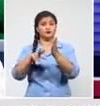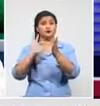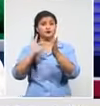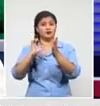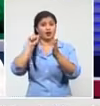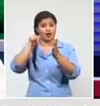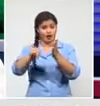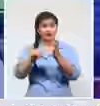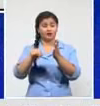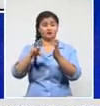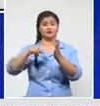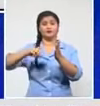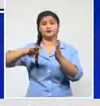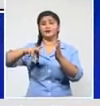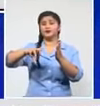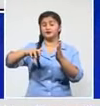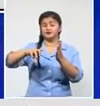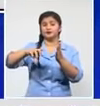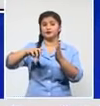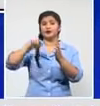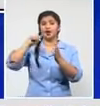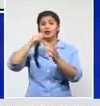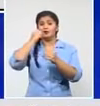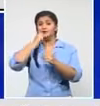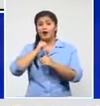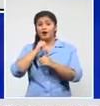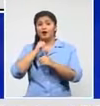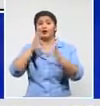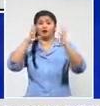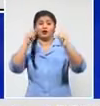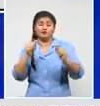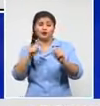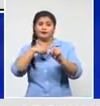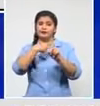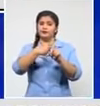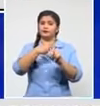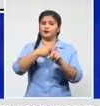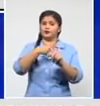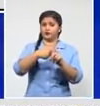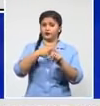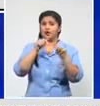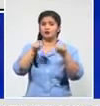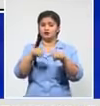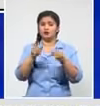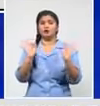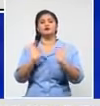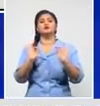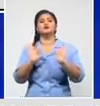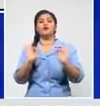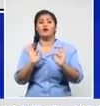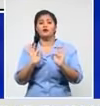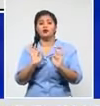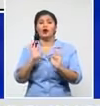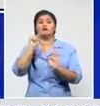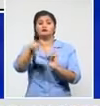Río, el mayor número de casos donde todavía se mantiene. Recuerden que este